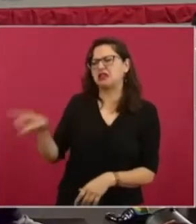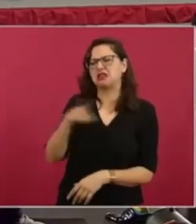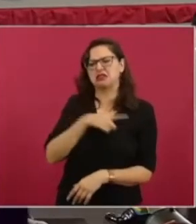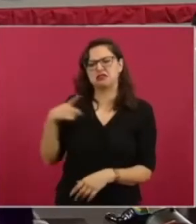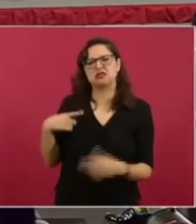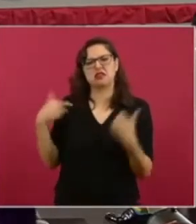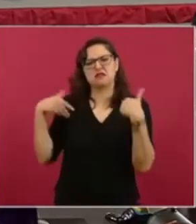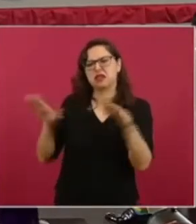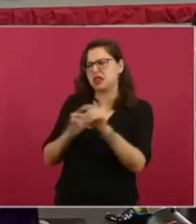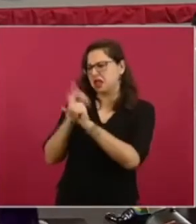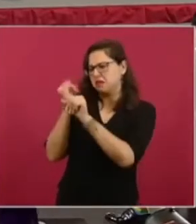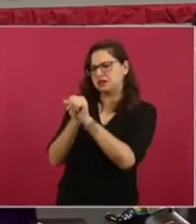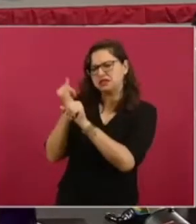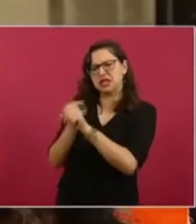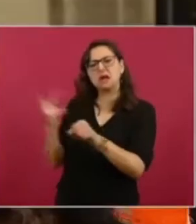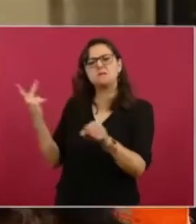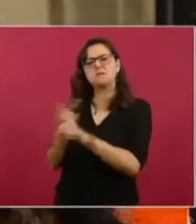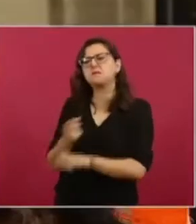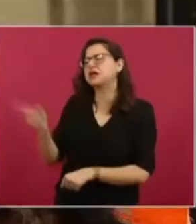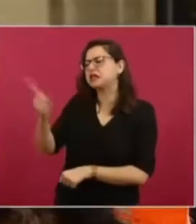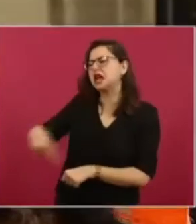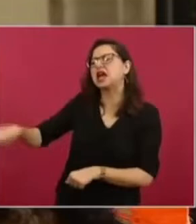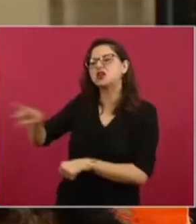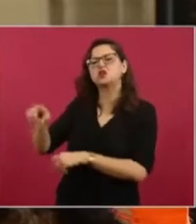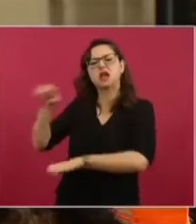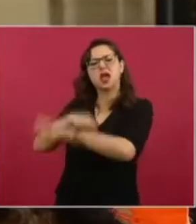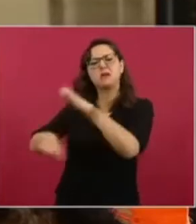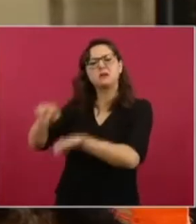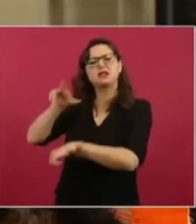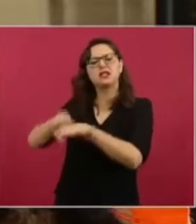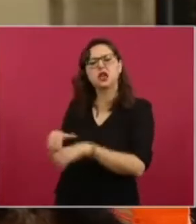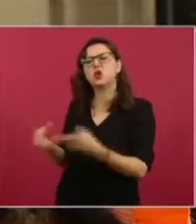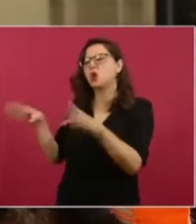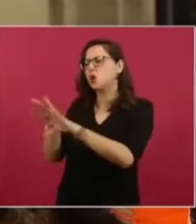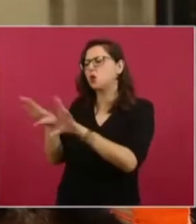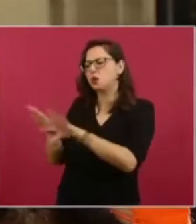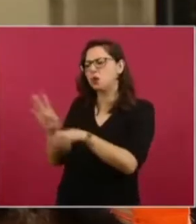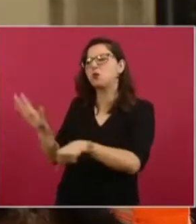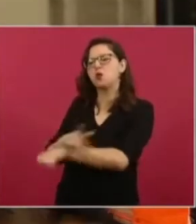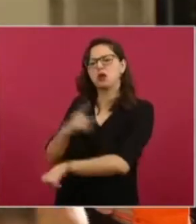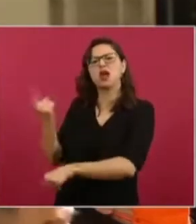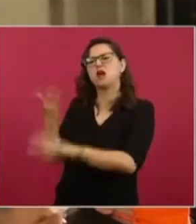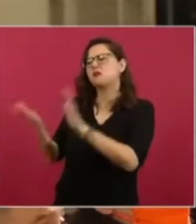selva y costas todos estos empresarios para crear desarrollos inmobiliarios?